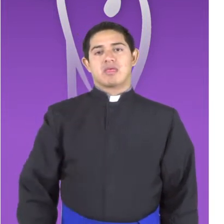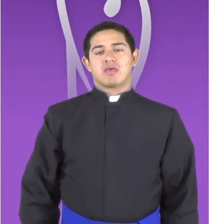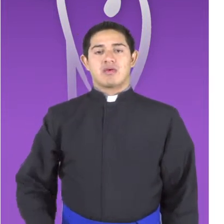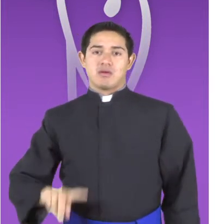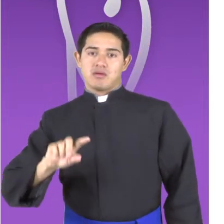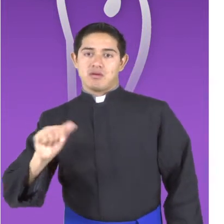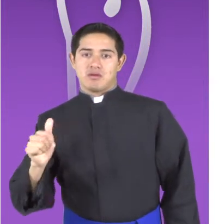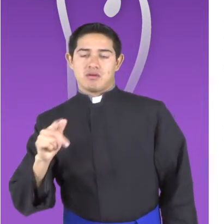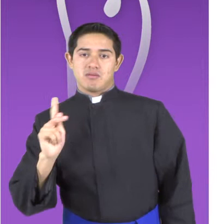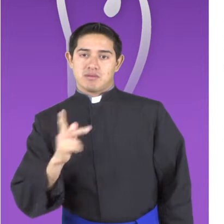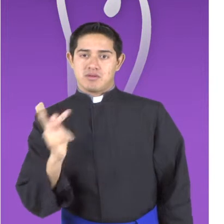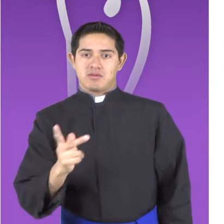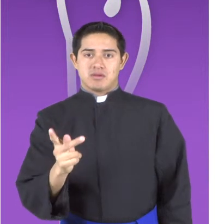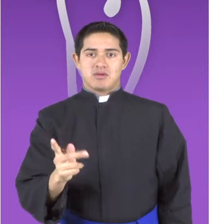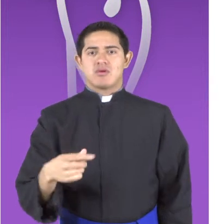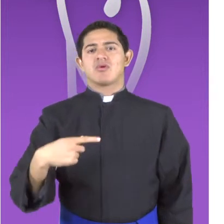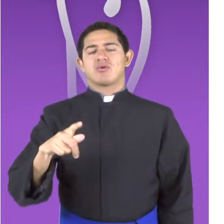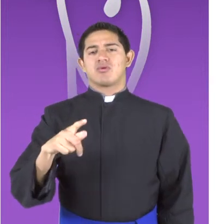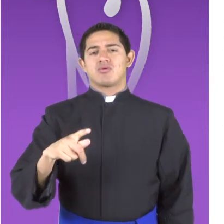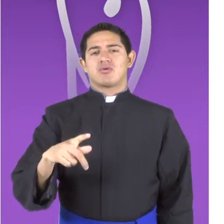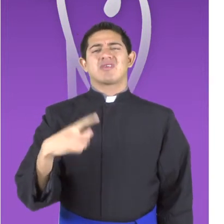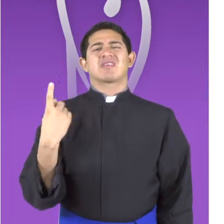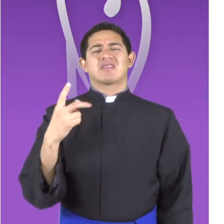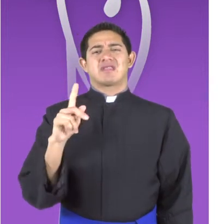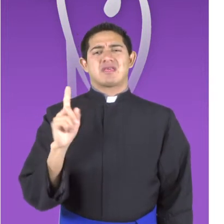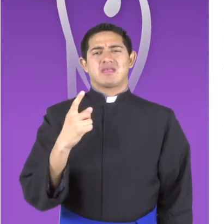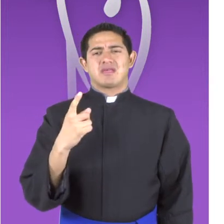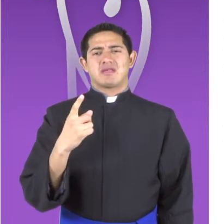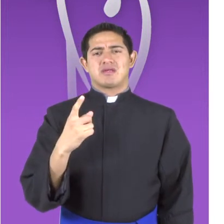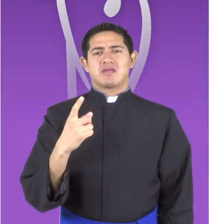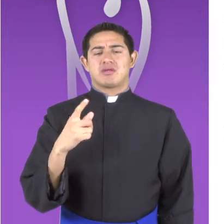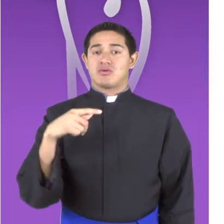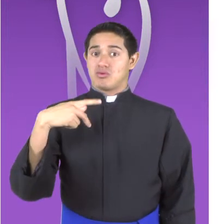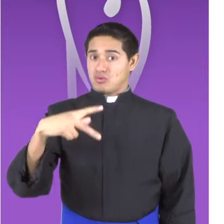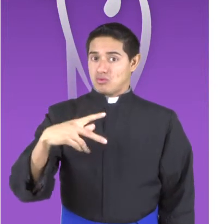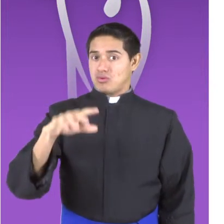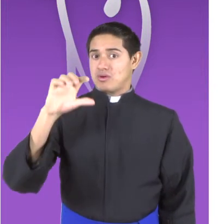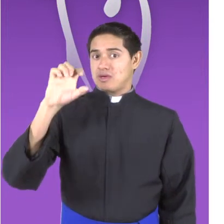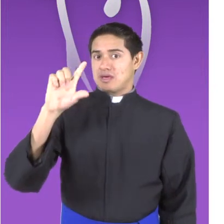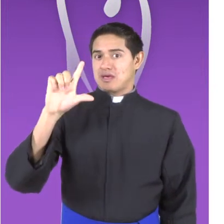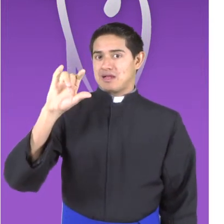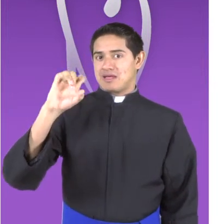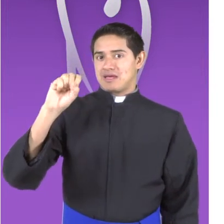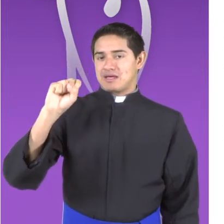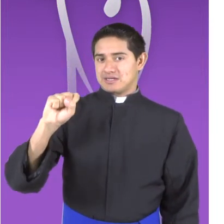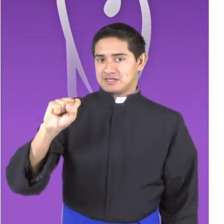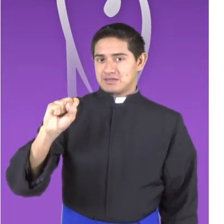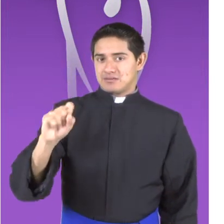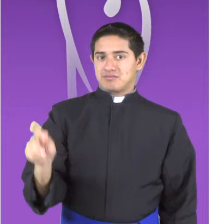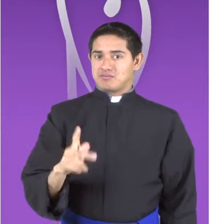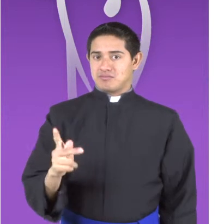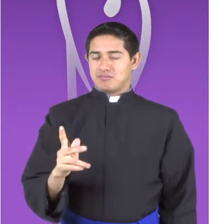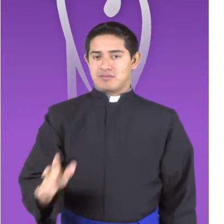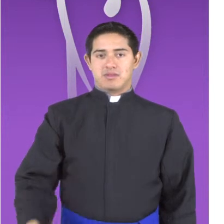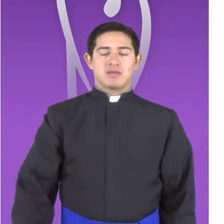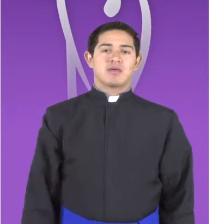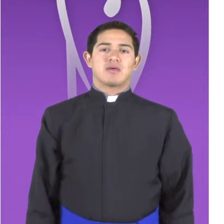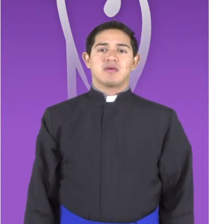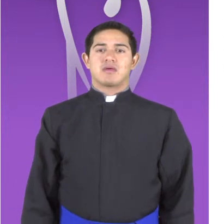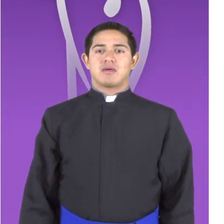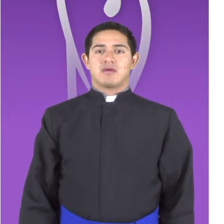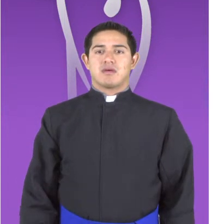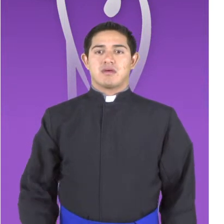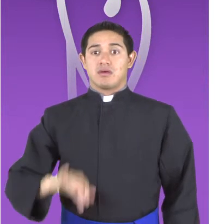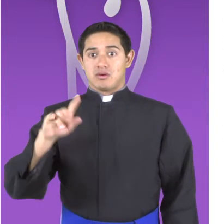De nuevo le preguntaron: ¿quién eres, pues? ¿Eres Elías? Él les